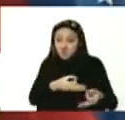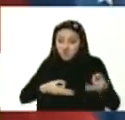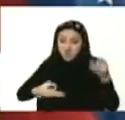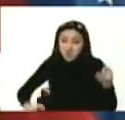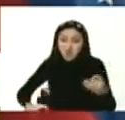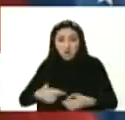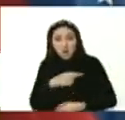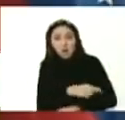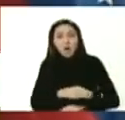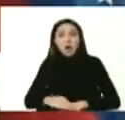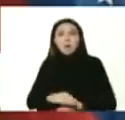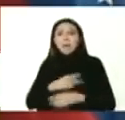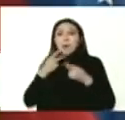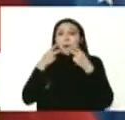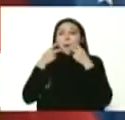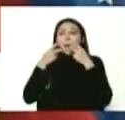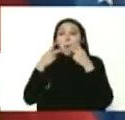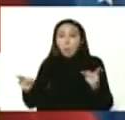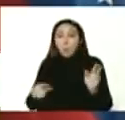el Ministerio Público.